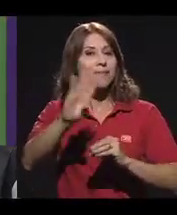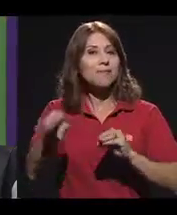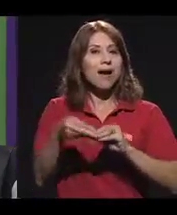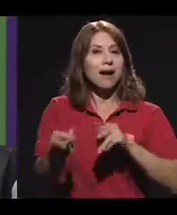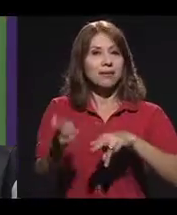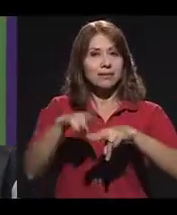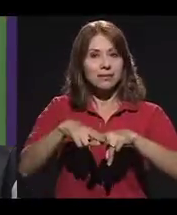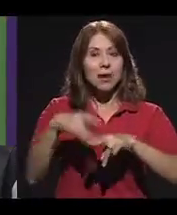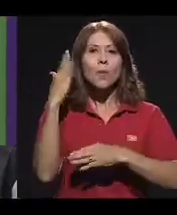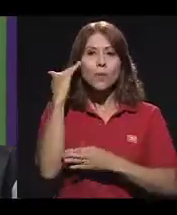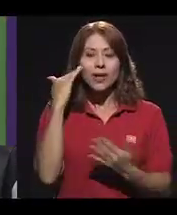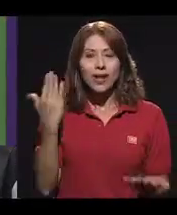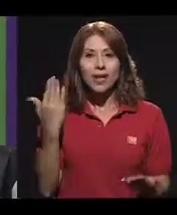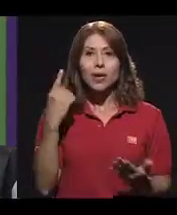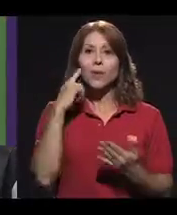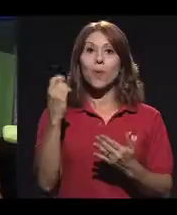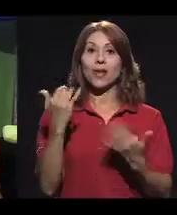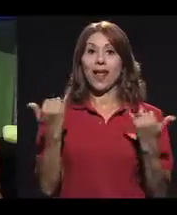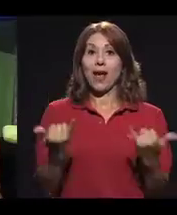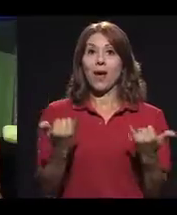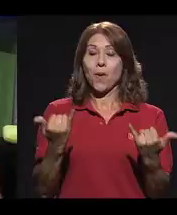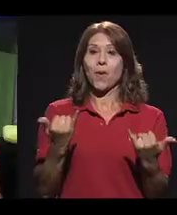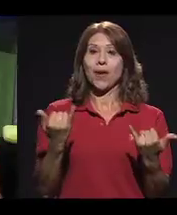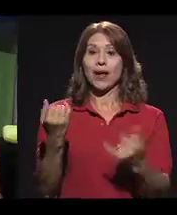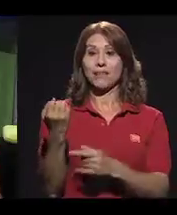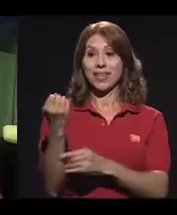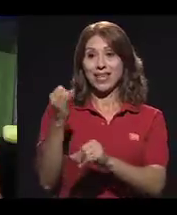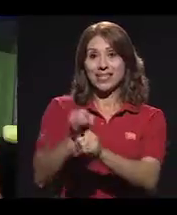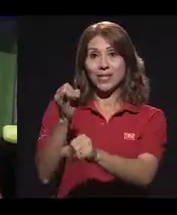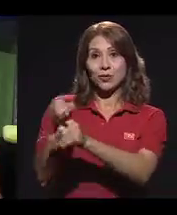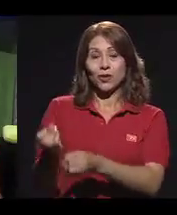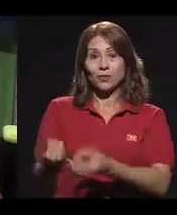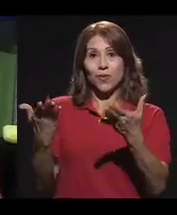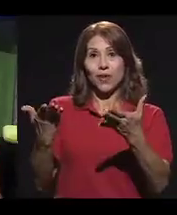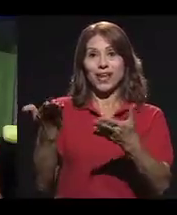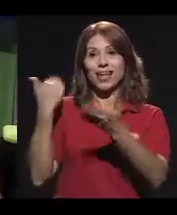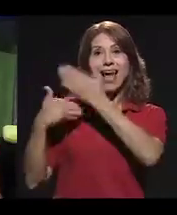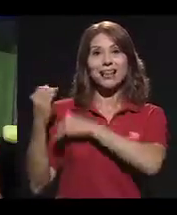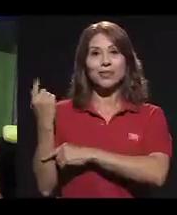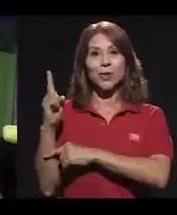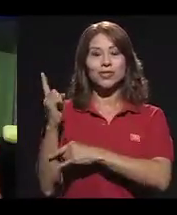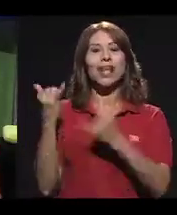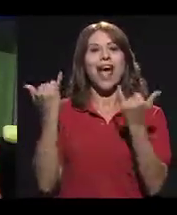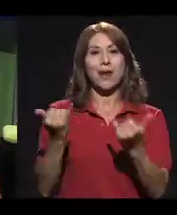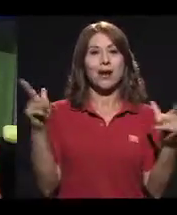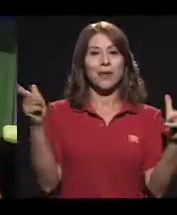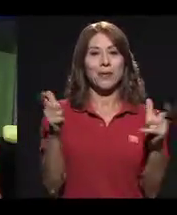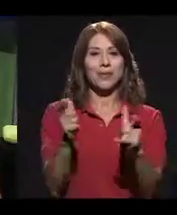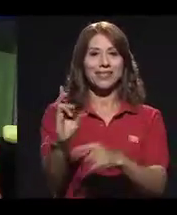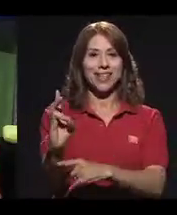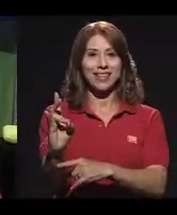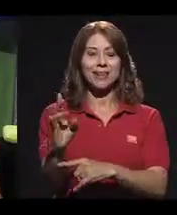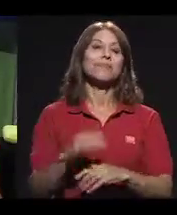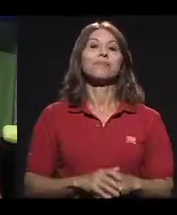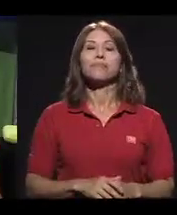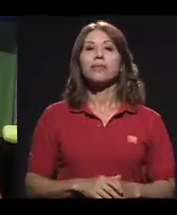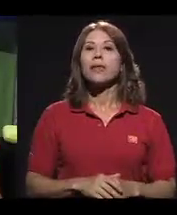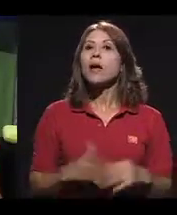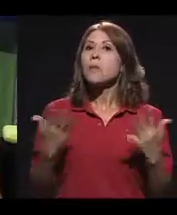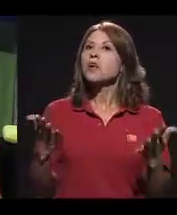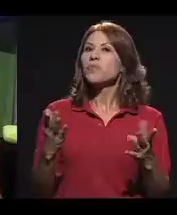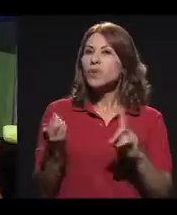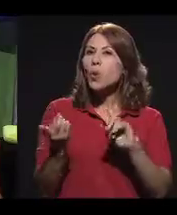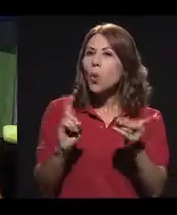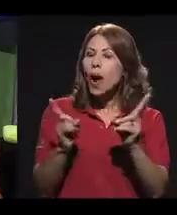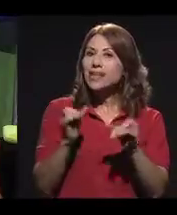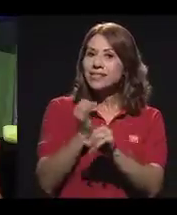participación, porque las instituciones pasan de ser 11 a ser solamente 7. ¿Cuáles instituciones ya han sido excluidas